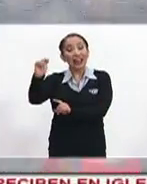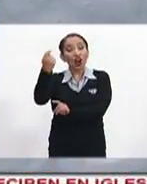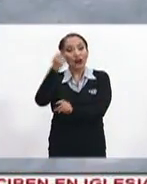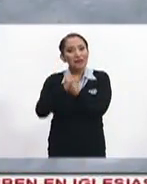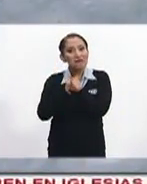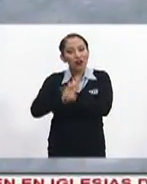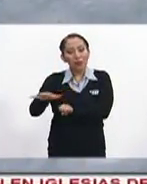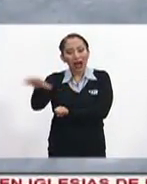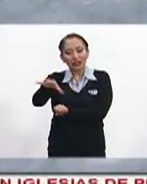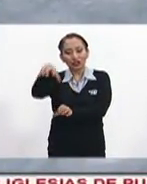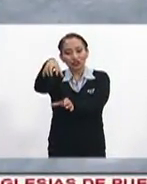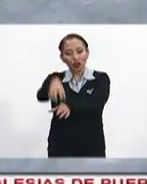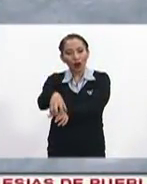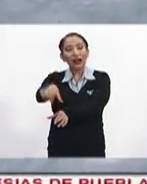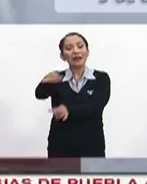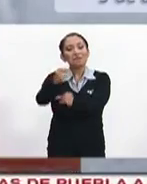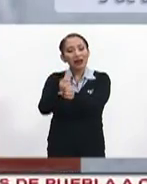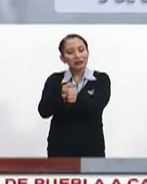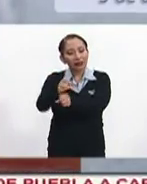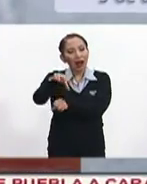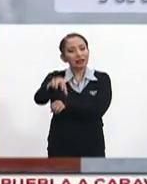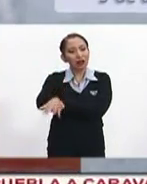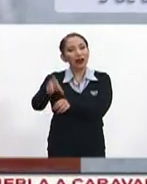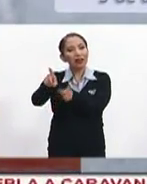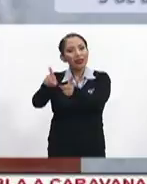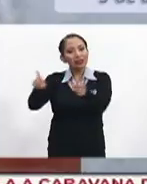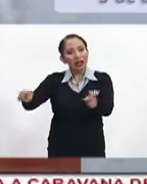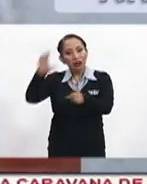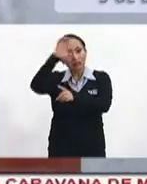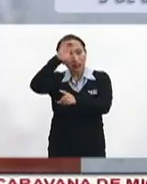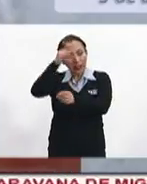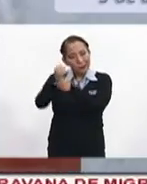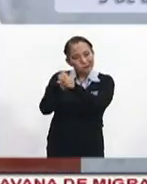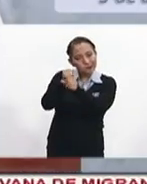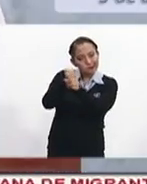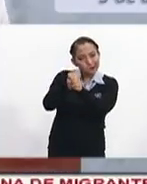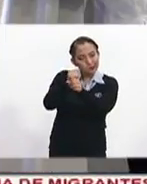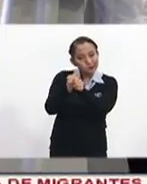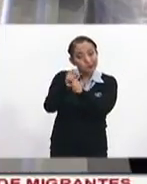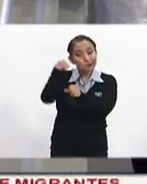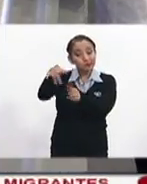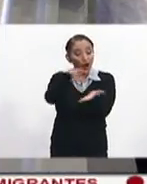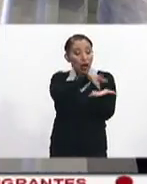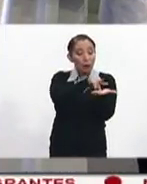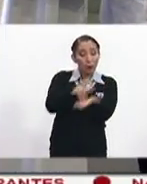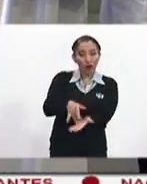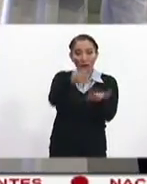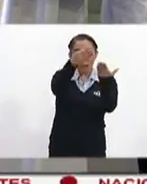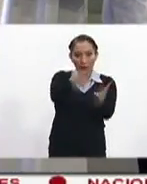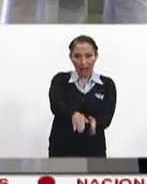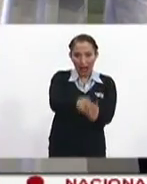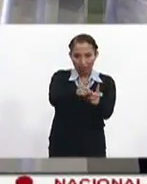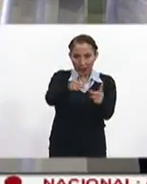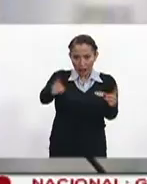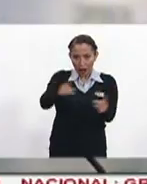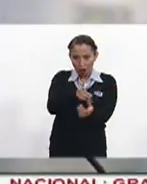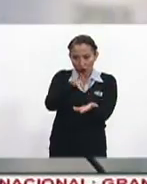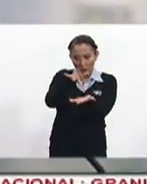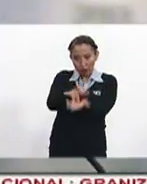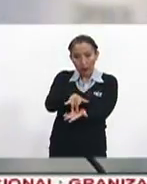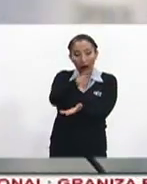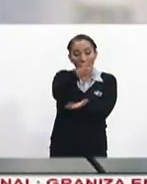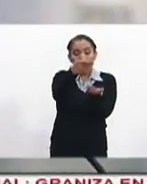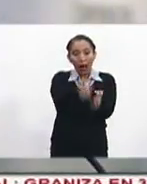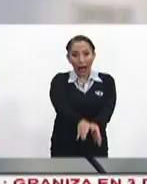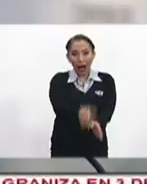la información, la investigación y el desarrollo científico. Con el apoyo de la Banca de Desarrollo, es